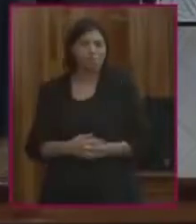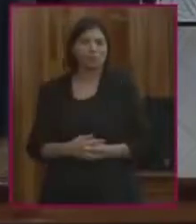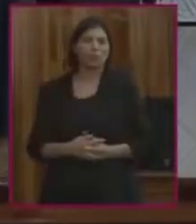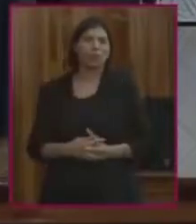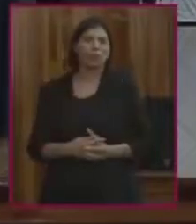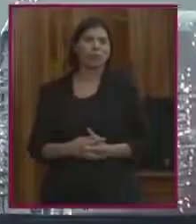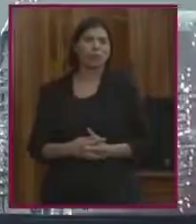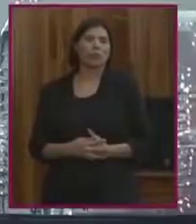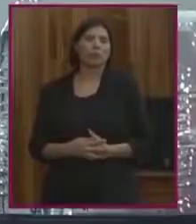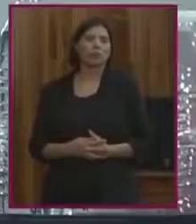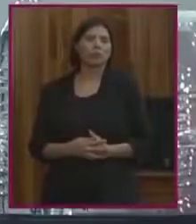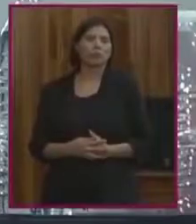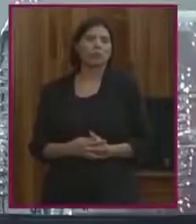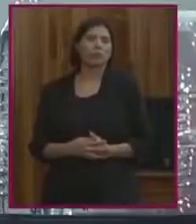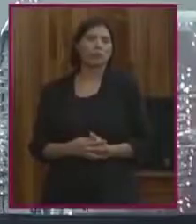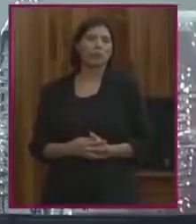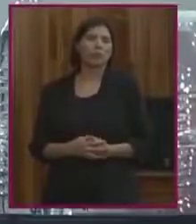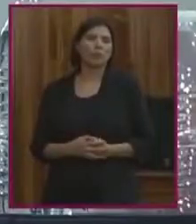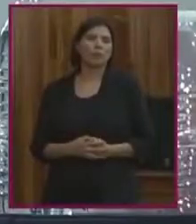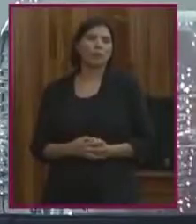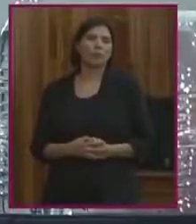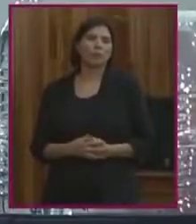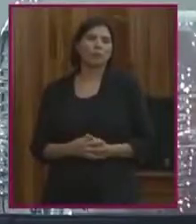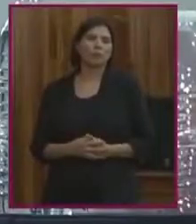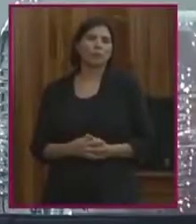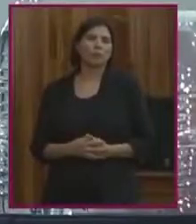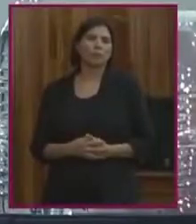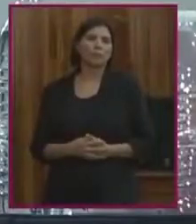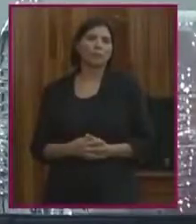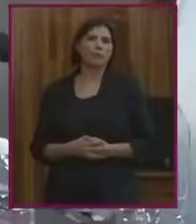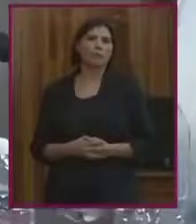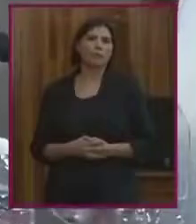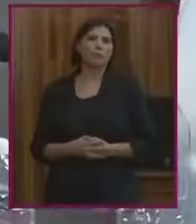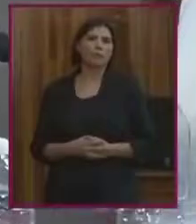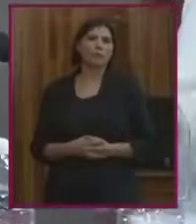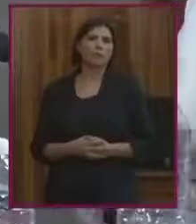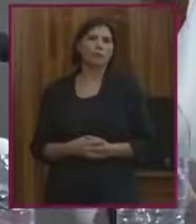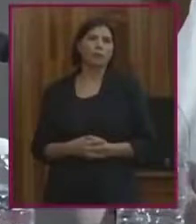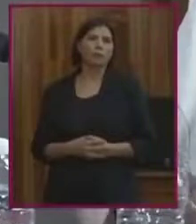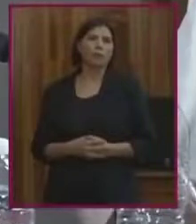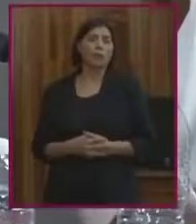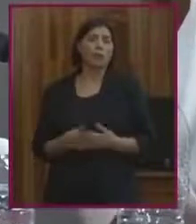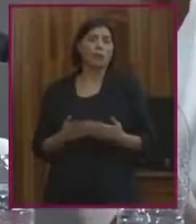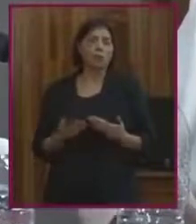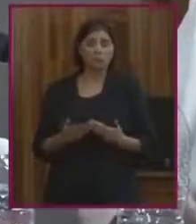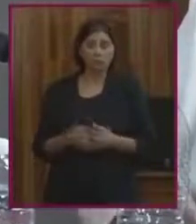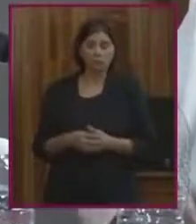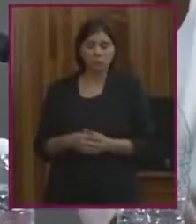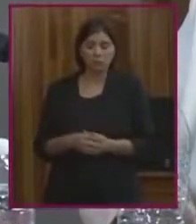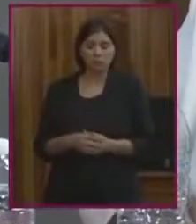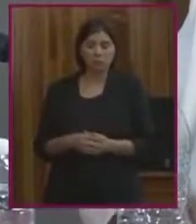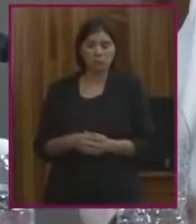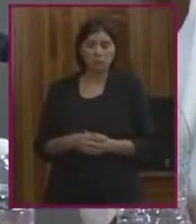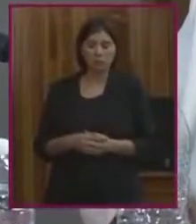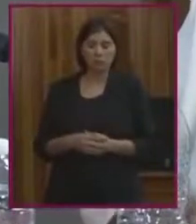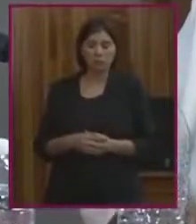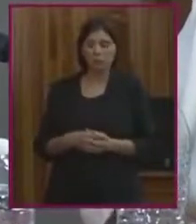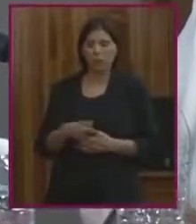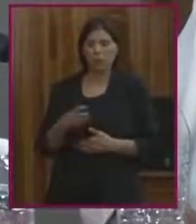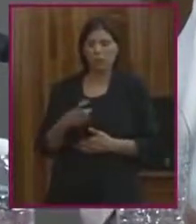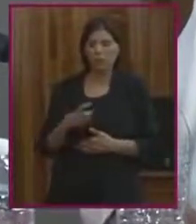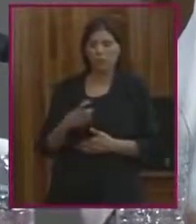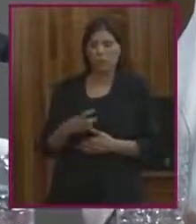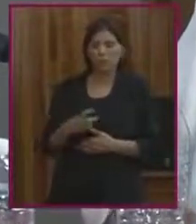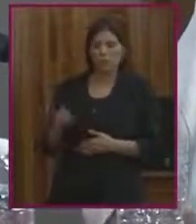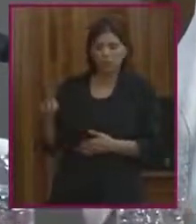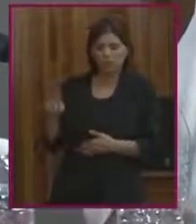pensado con tan buenos propósitos, pues se pierde, se diluye y finalmente no se hace realidad con estos